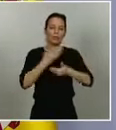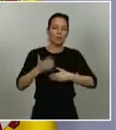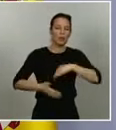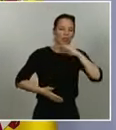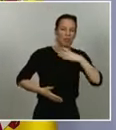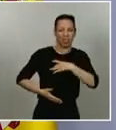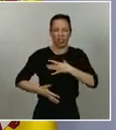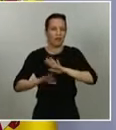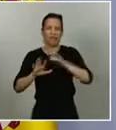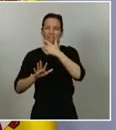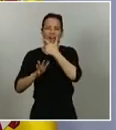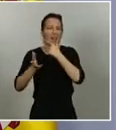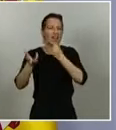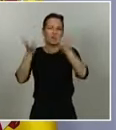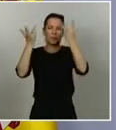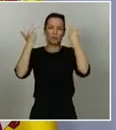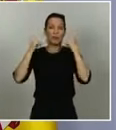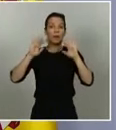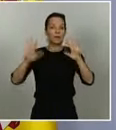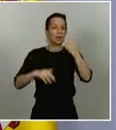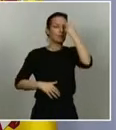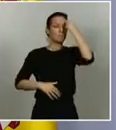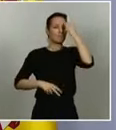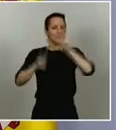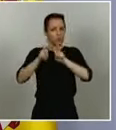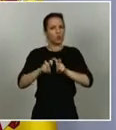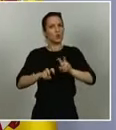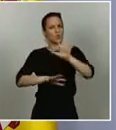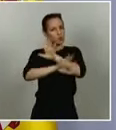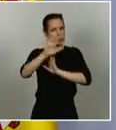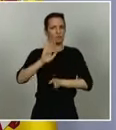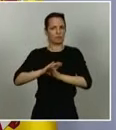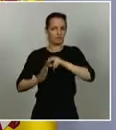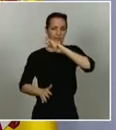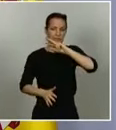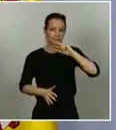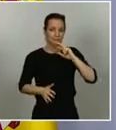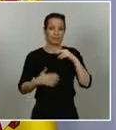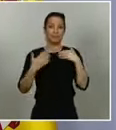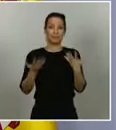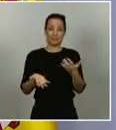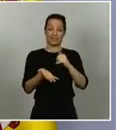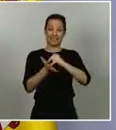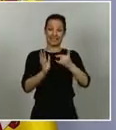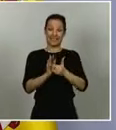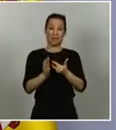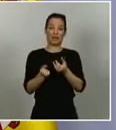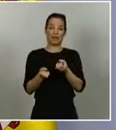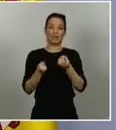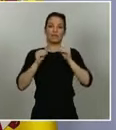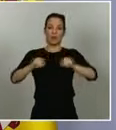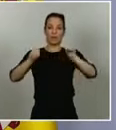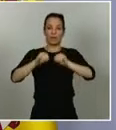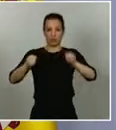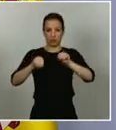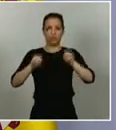perder la complejidad del estudio. Para esto hemos desarrollado un sistema de formación